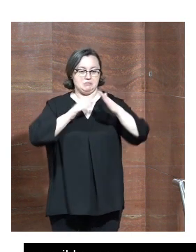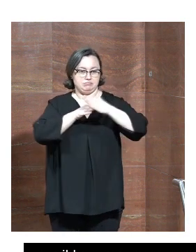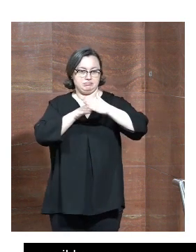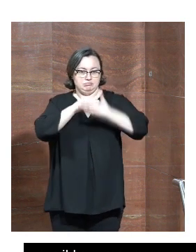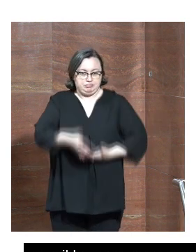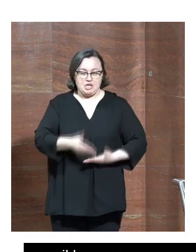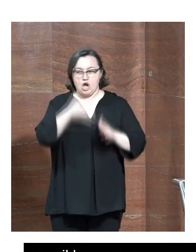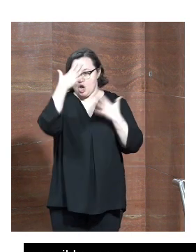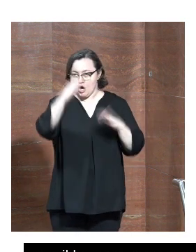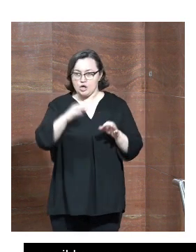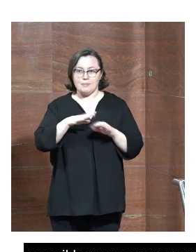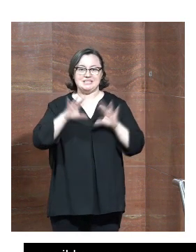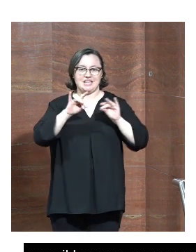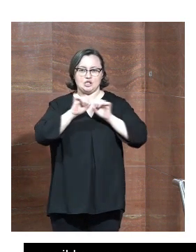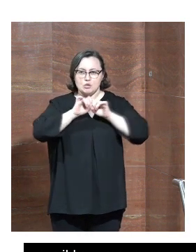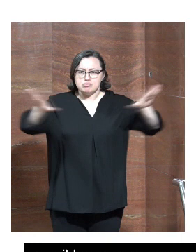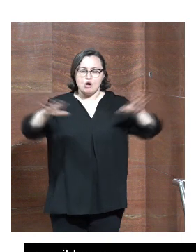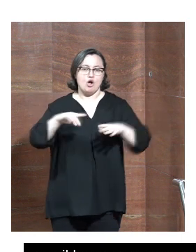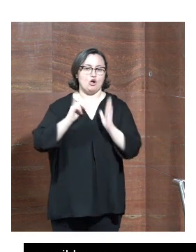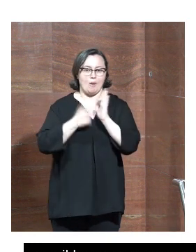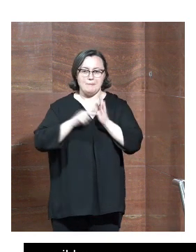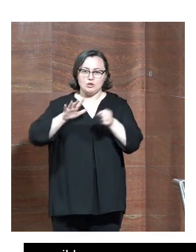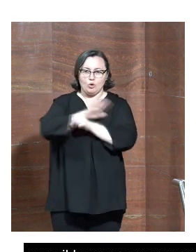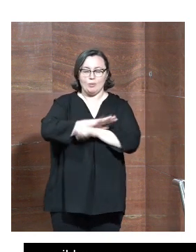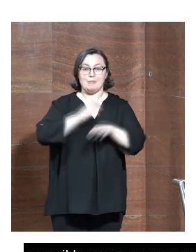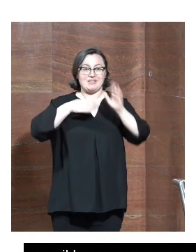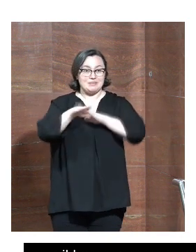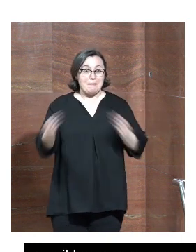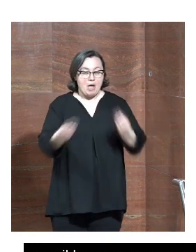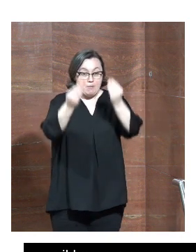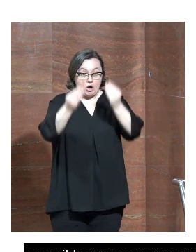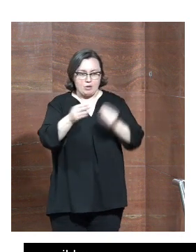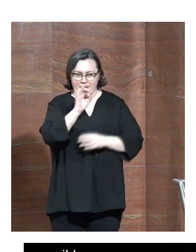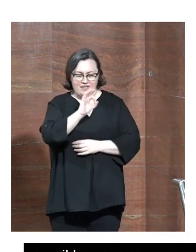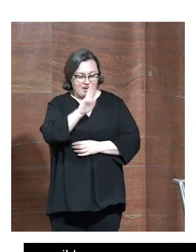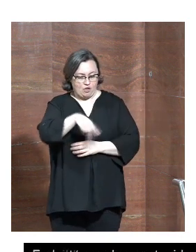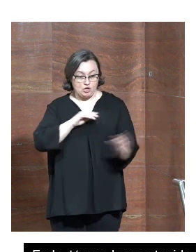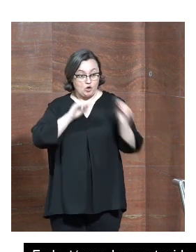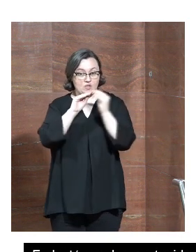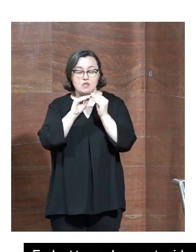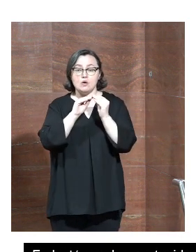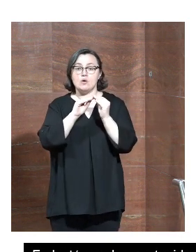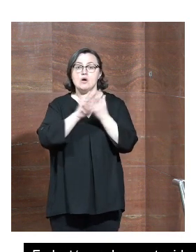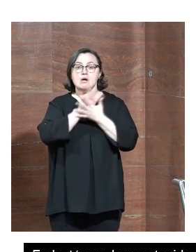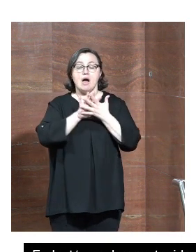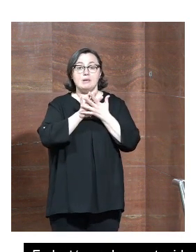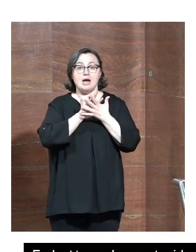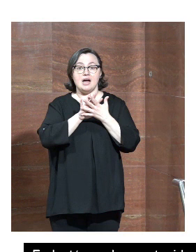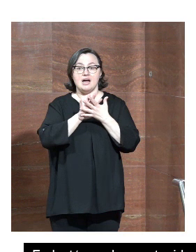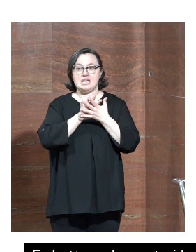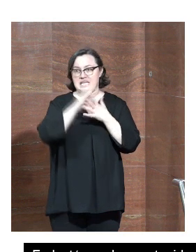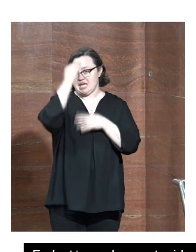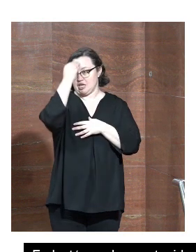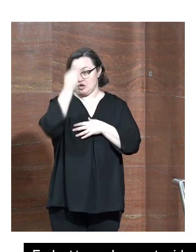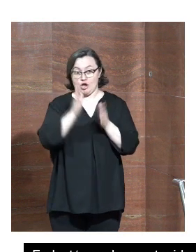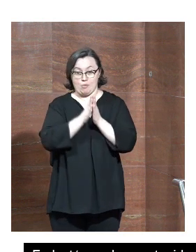banda ancha, por supuesto, a todo el territorio, hay que mejorar la accesibilidad y coincido contigo. Creo que